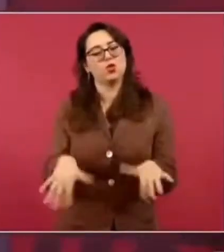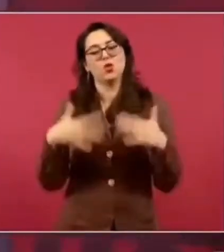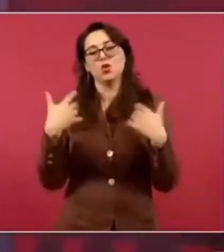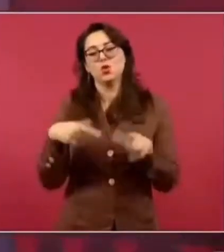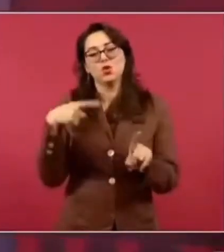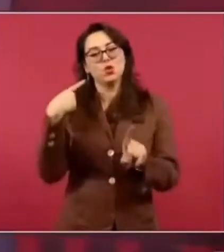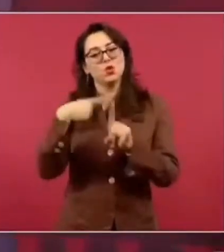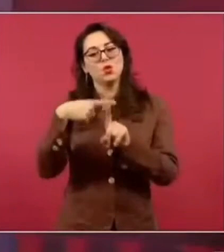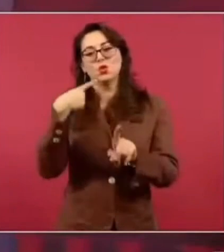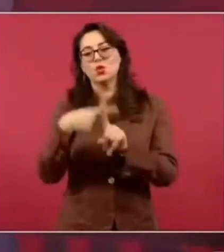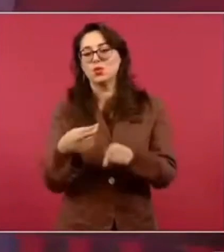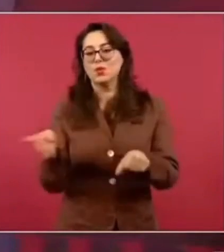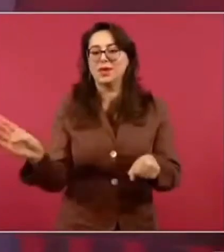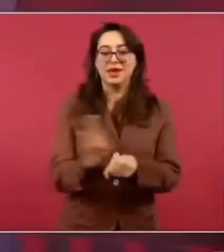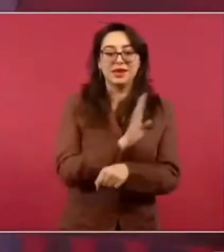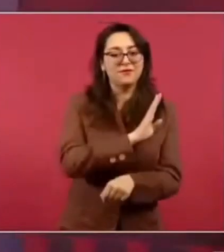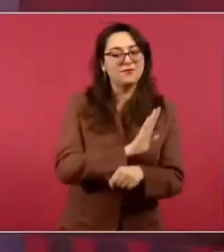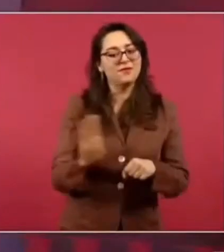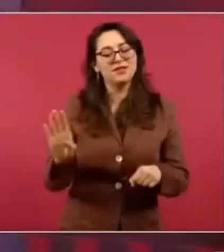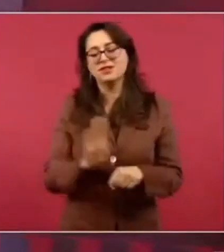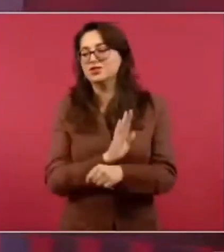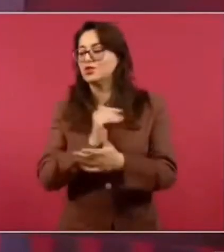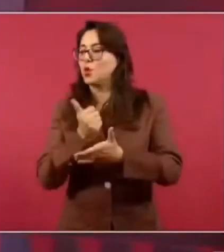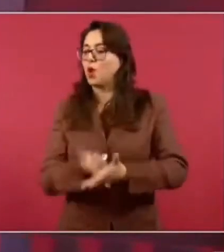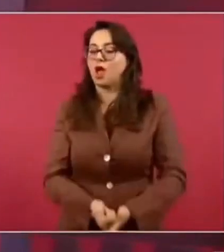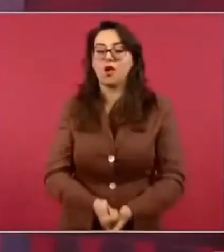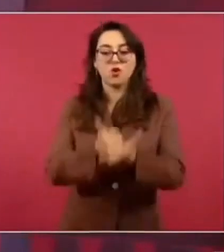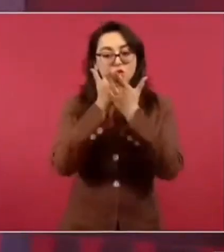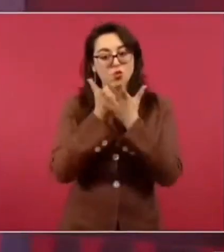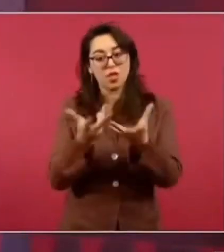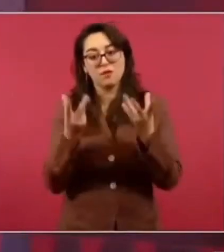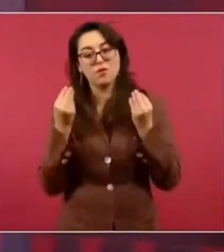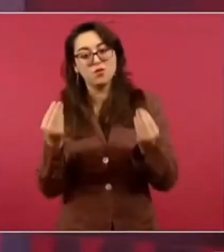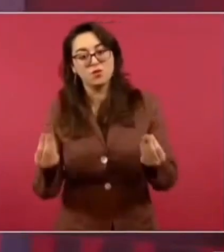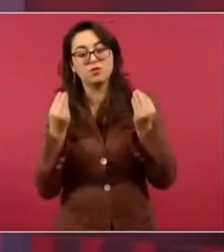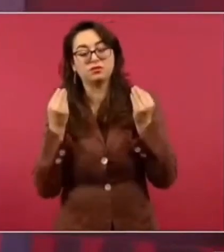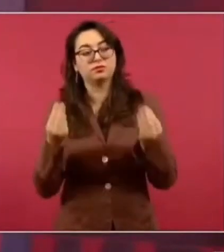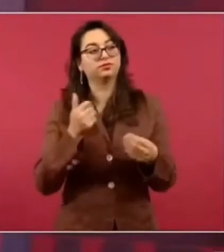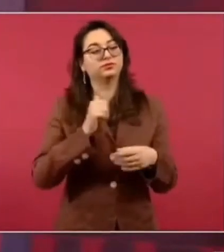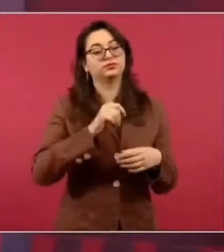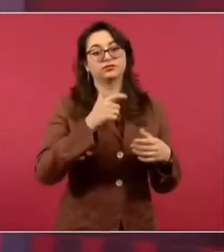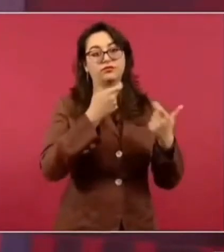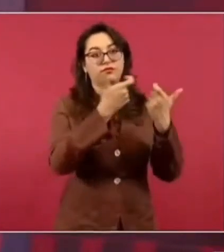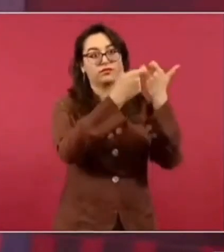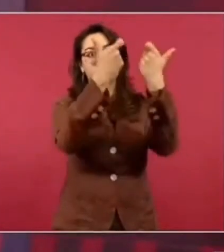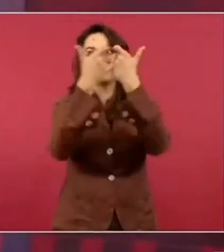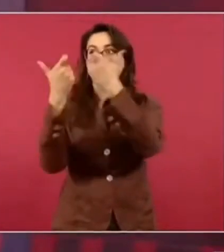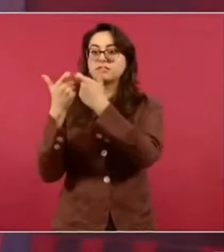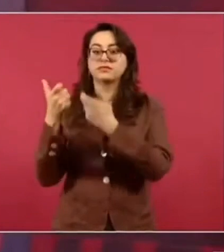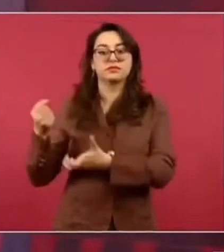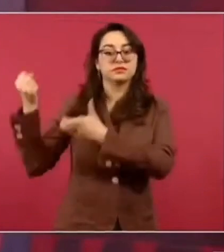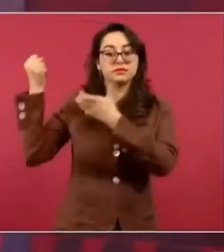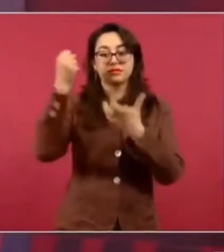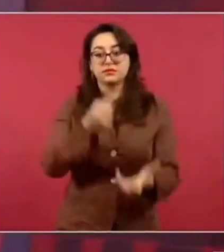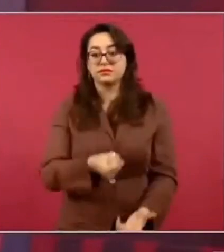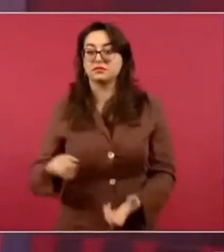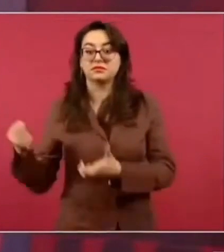a raudales, que íbamos a aumentar la producción